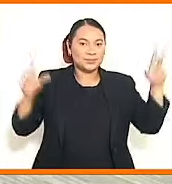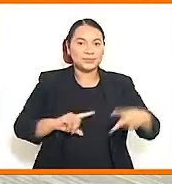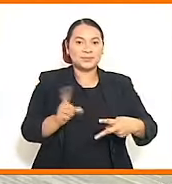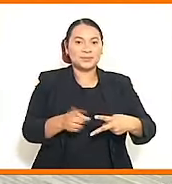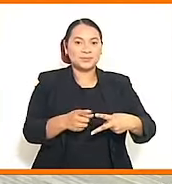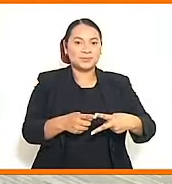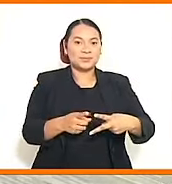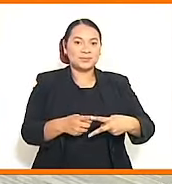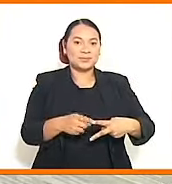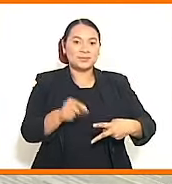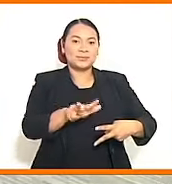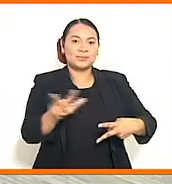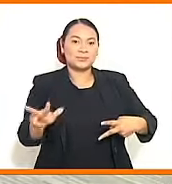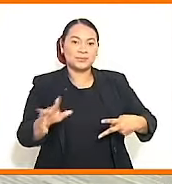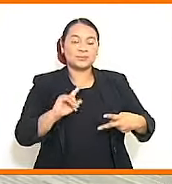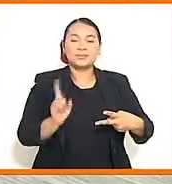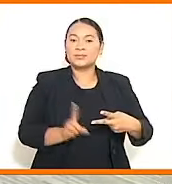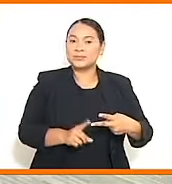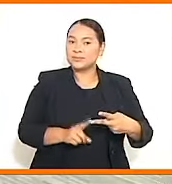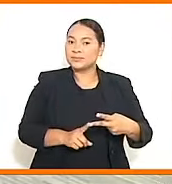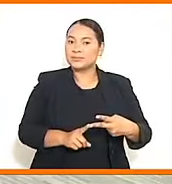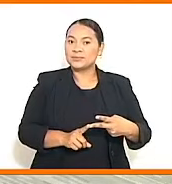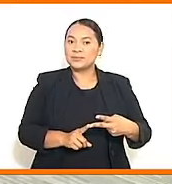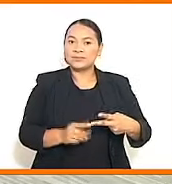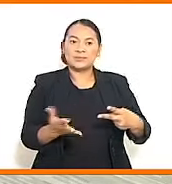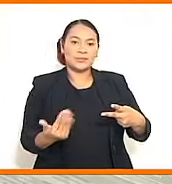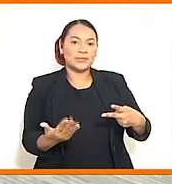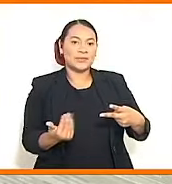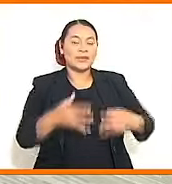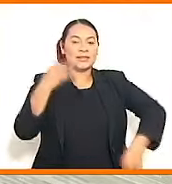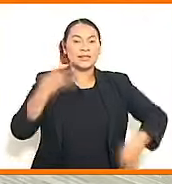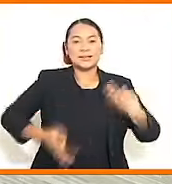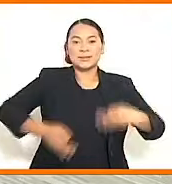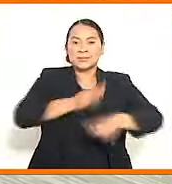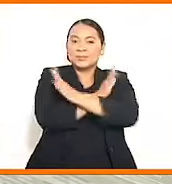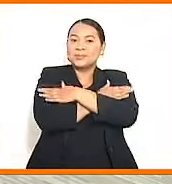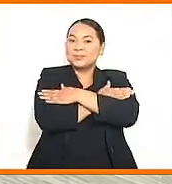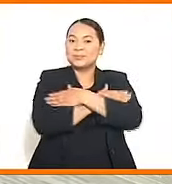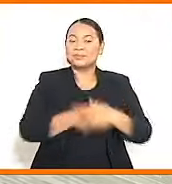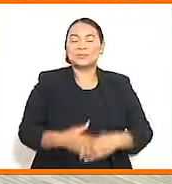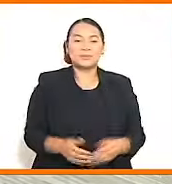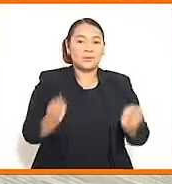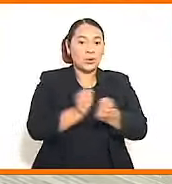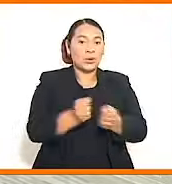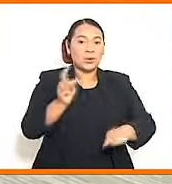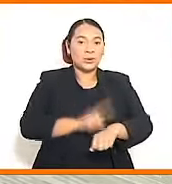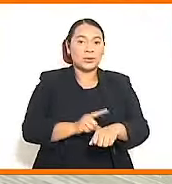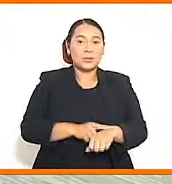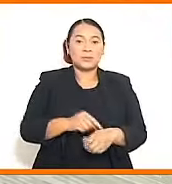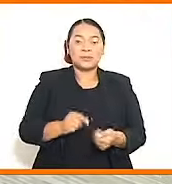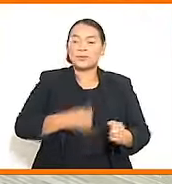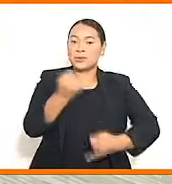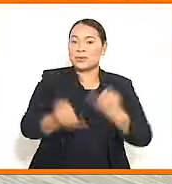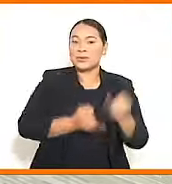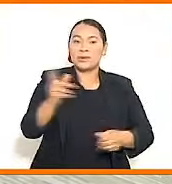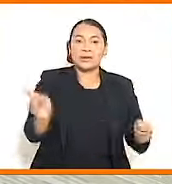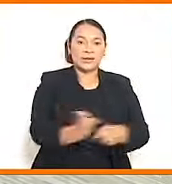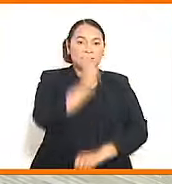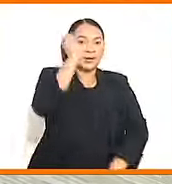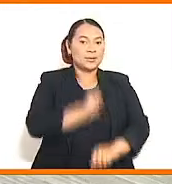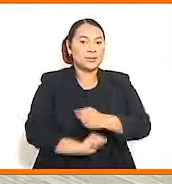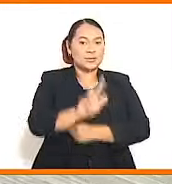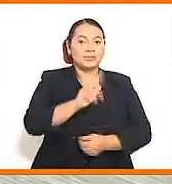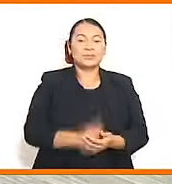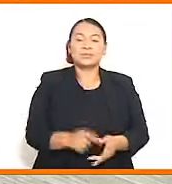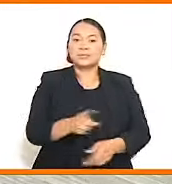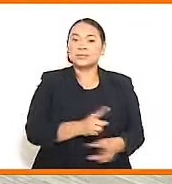1, 33. Posición 2, 15. Muchas felicidades. Acompáñame a pegar y ganar junto a Pega 3. Espero